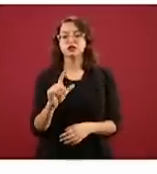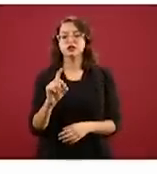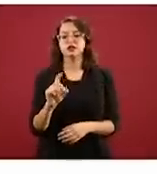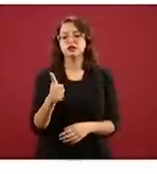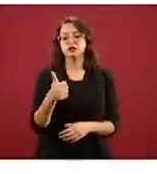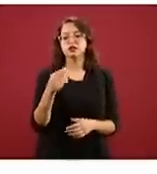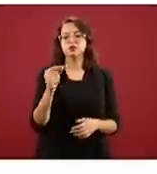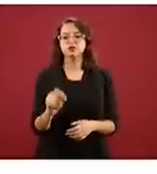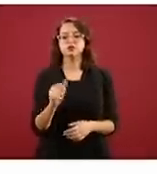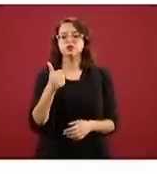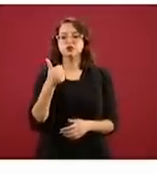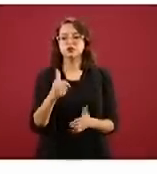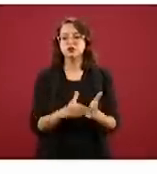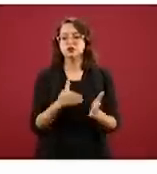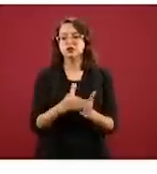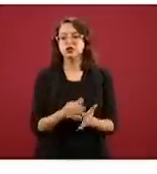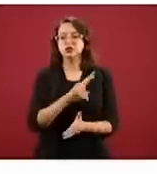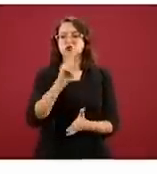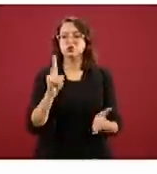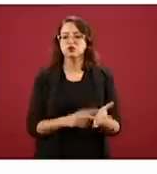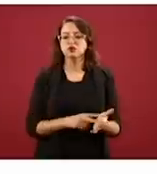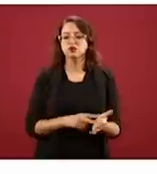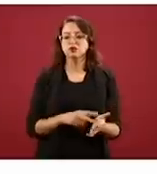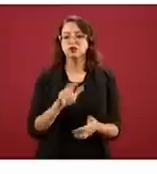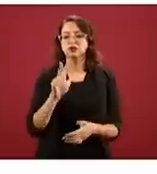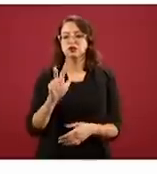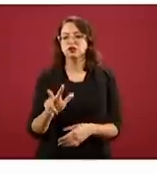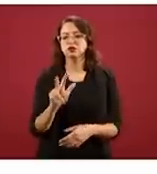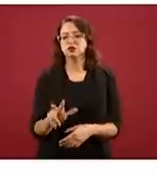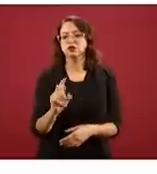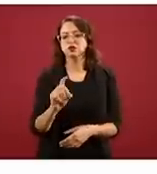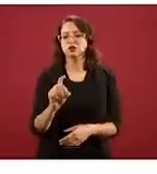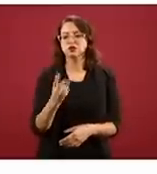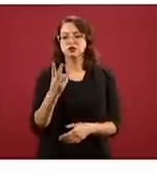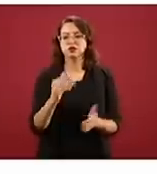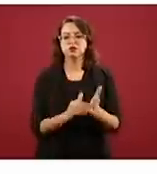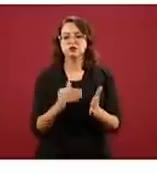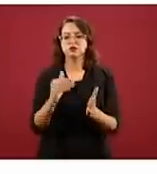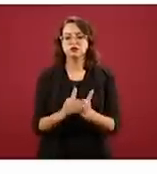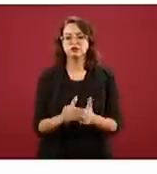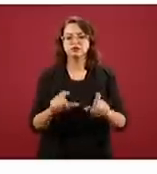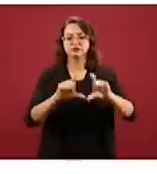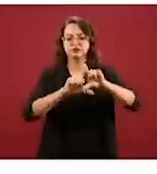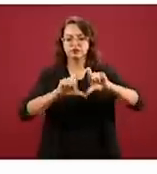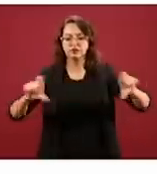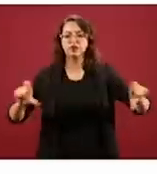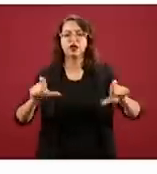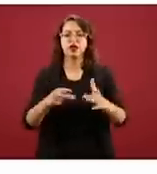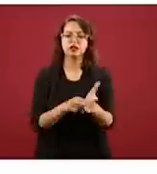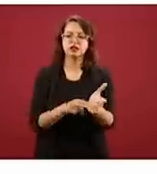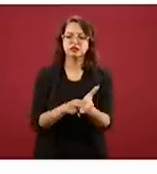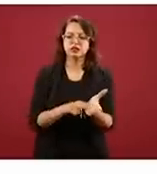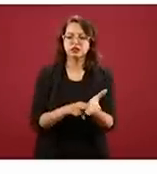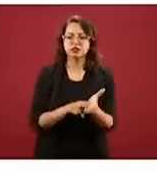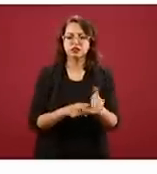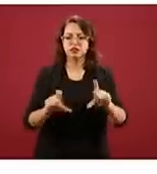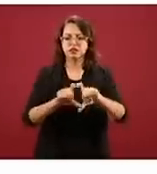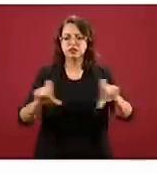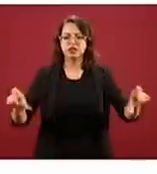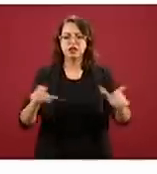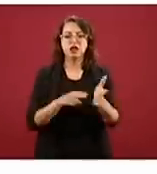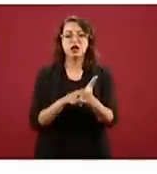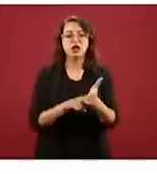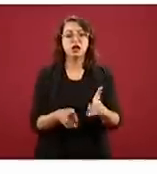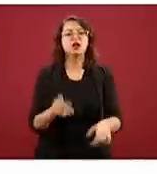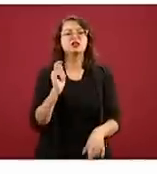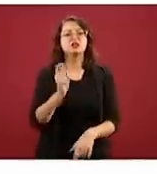y el 2018 33 millones. La parte negra es precisamente la cifra negra,